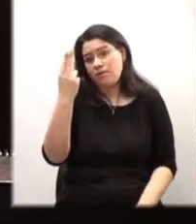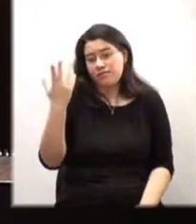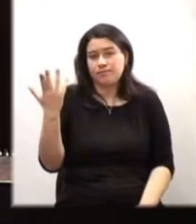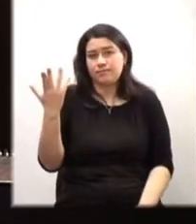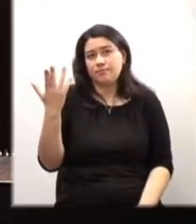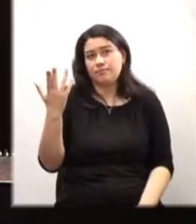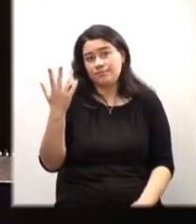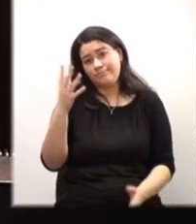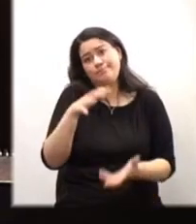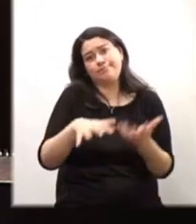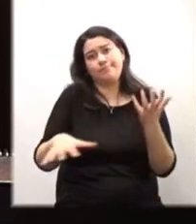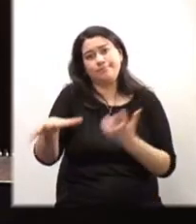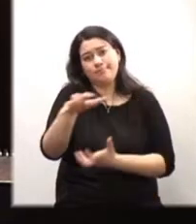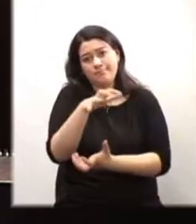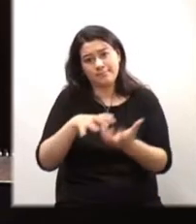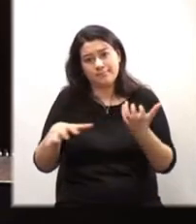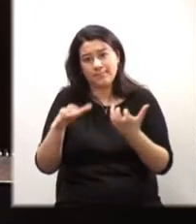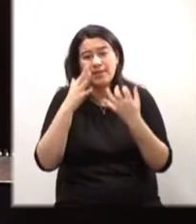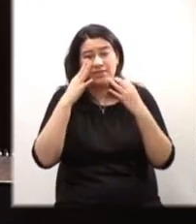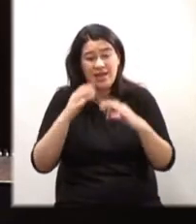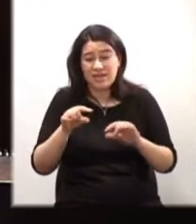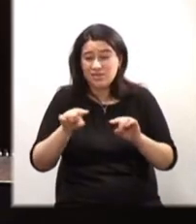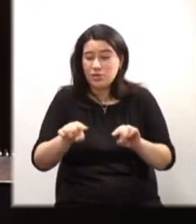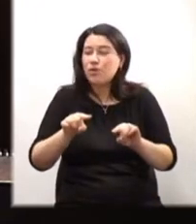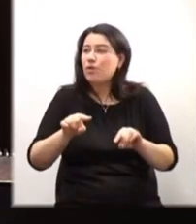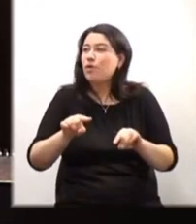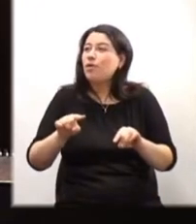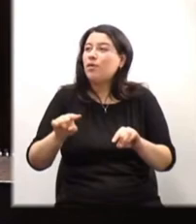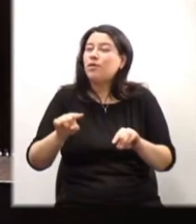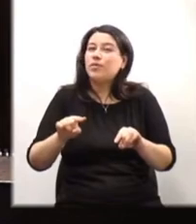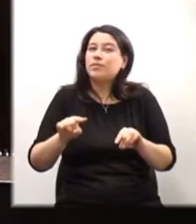bastante complicado, digamos, ¿no? Esto expresa un